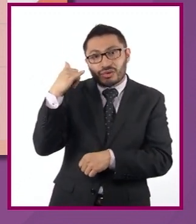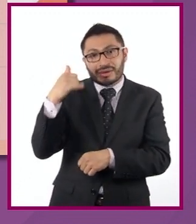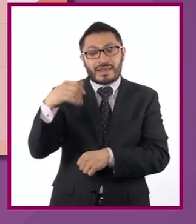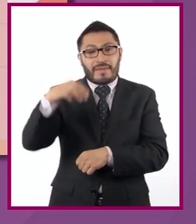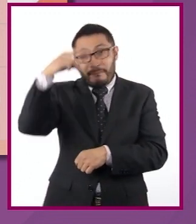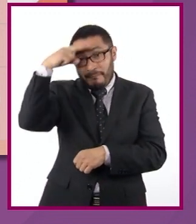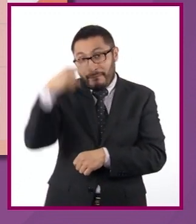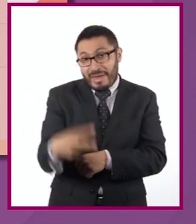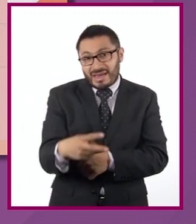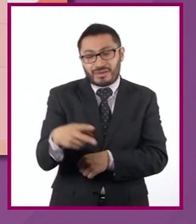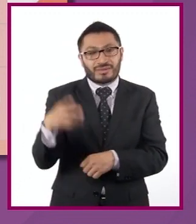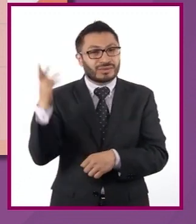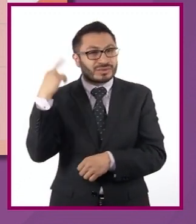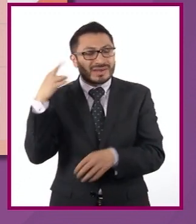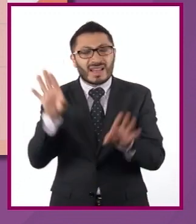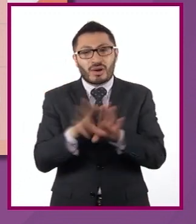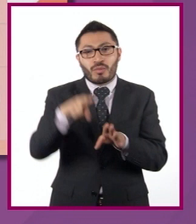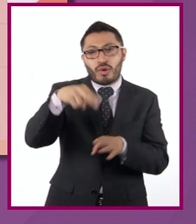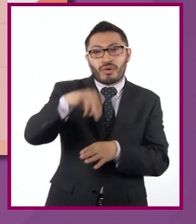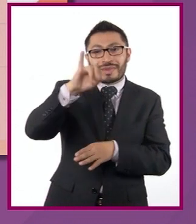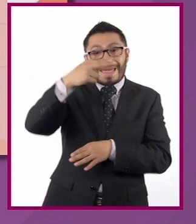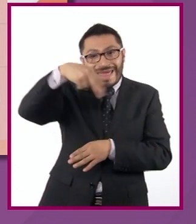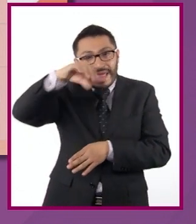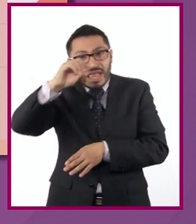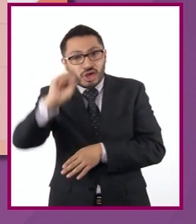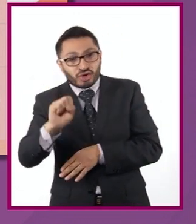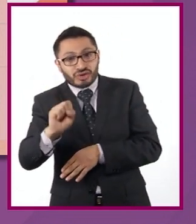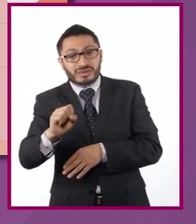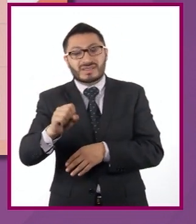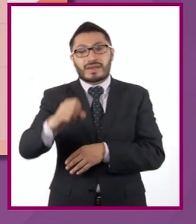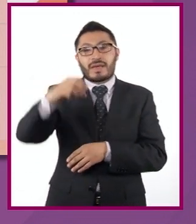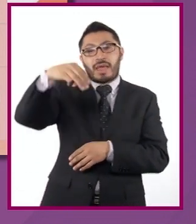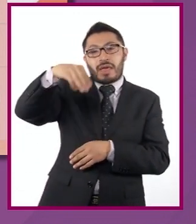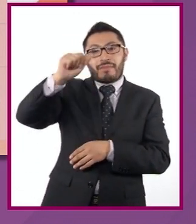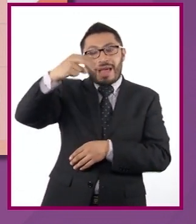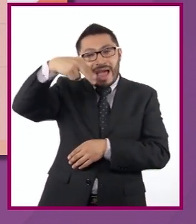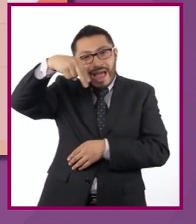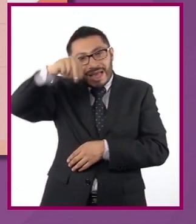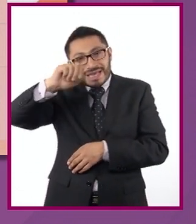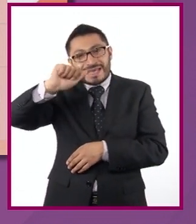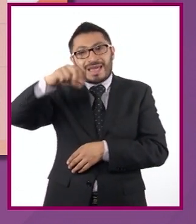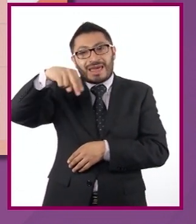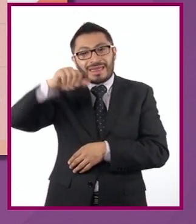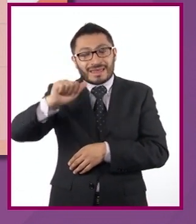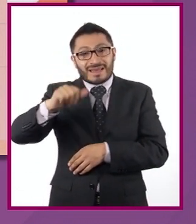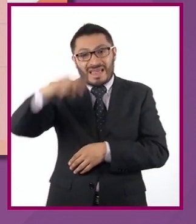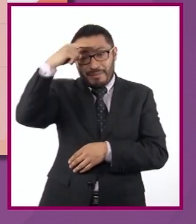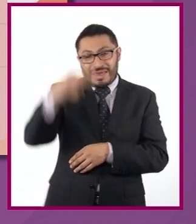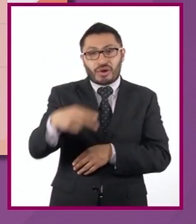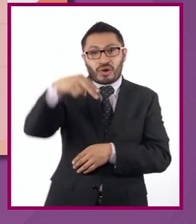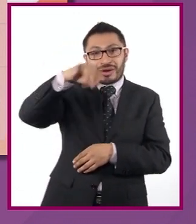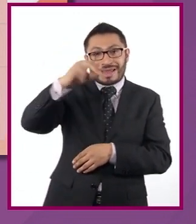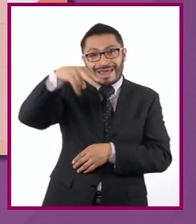México. Suena, niños. Mañana. En México, niños, mañana.